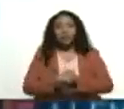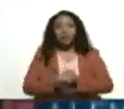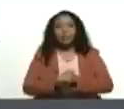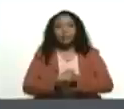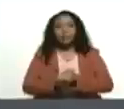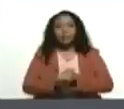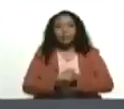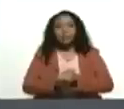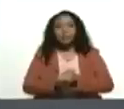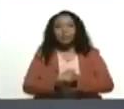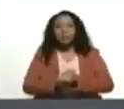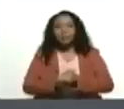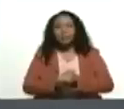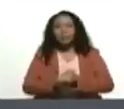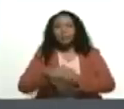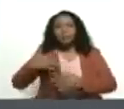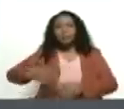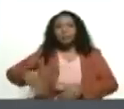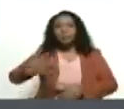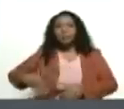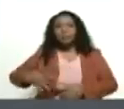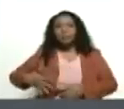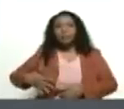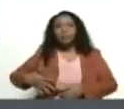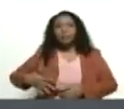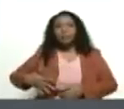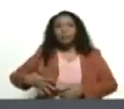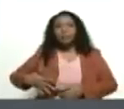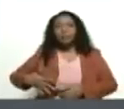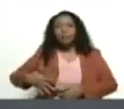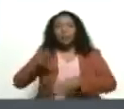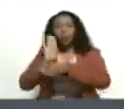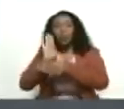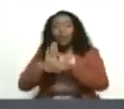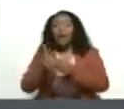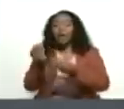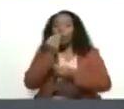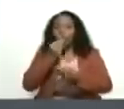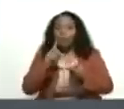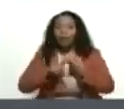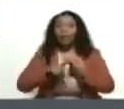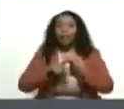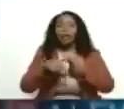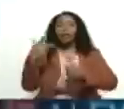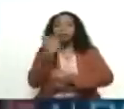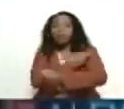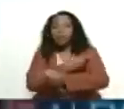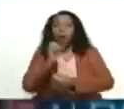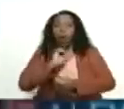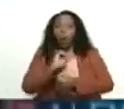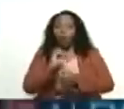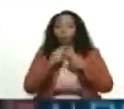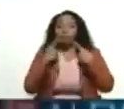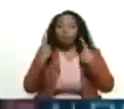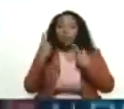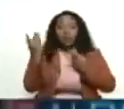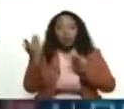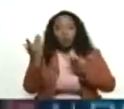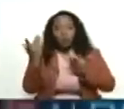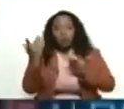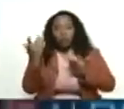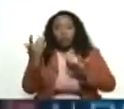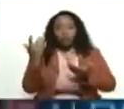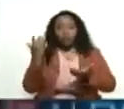que puedan garantizar su derecho a un plato de comida, una vacuna o una sonrisa sin que eso sea considerado un